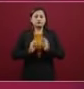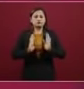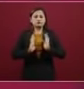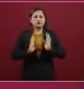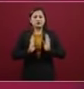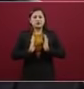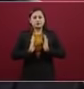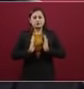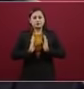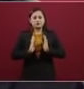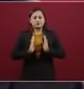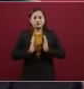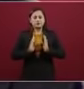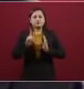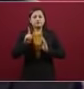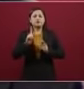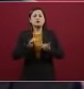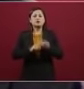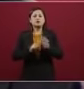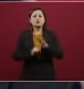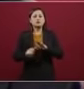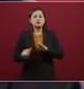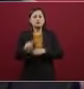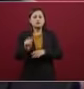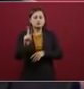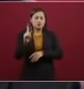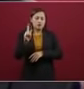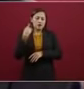y en Apatzingán, Michoacán,